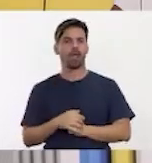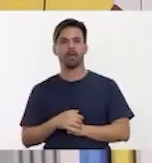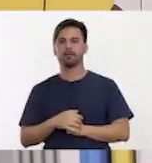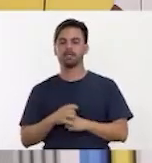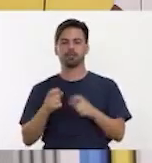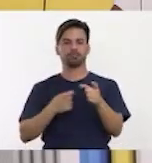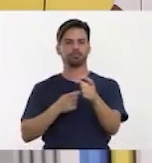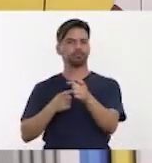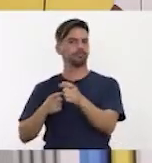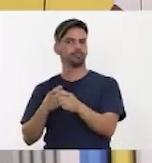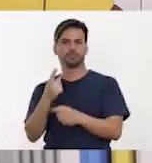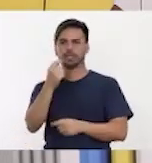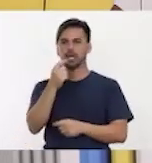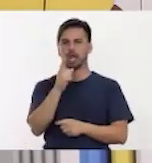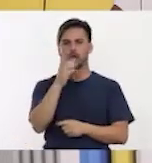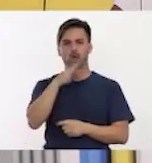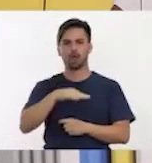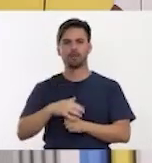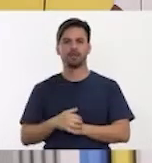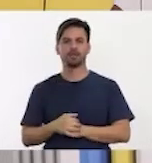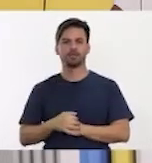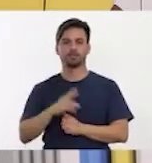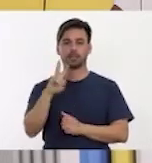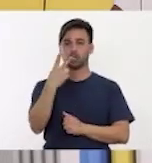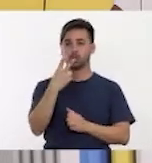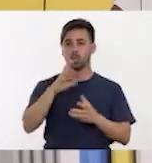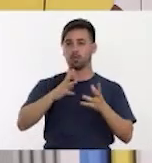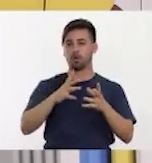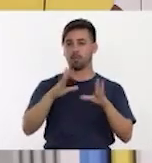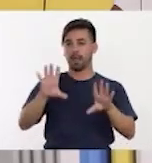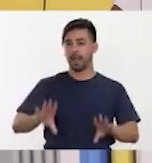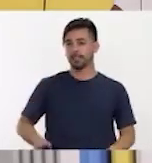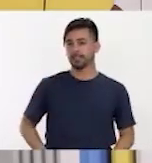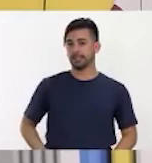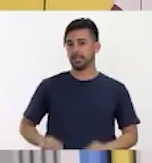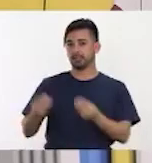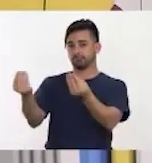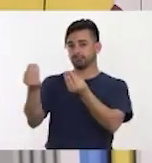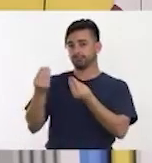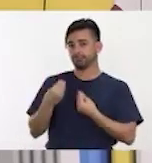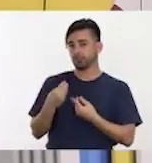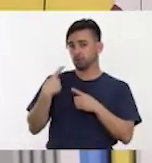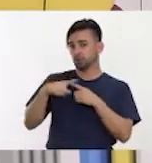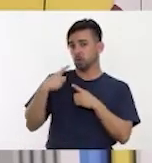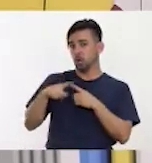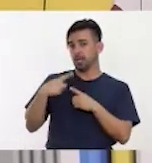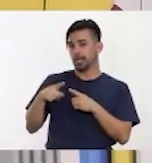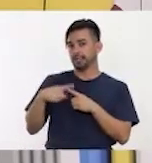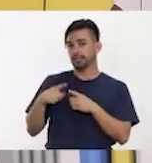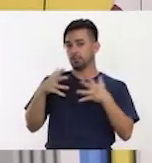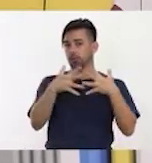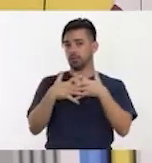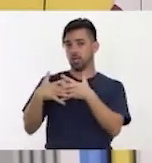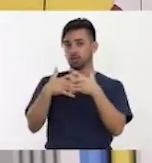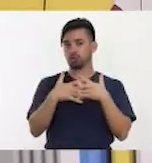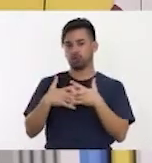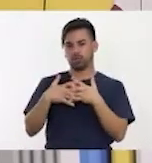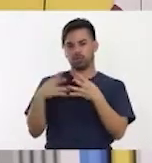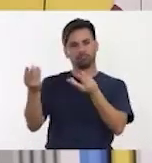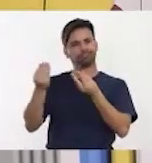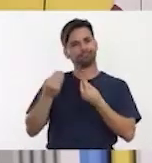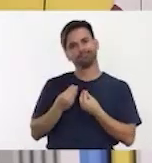por lo tanto tenían dos opciones. Una, aceptar un donativo que Estados Unidos estaba